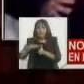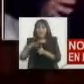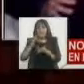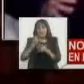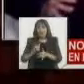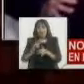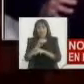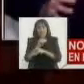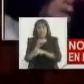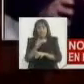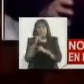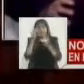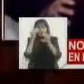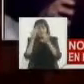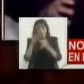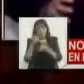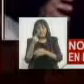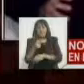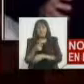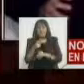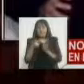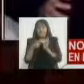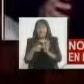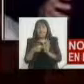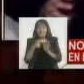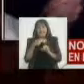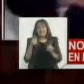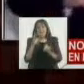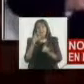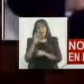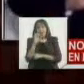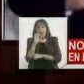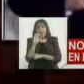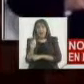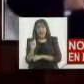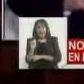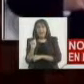para ello una serie de reportes, desde el de la OEA,